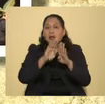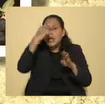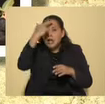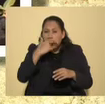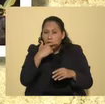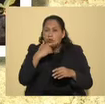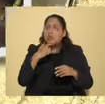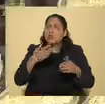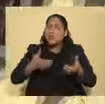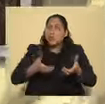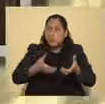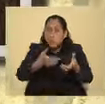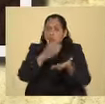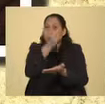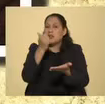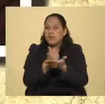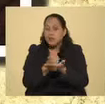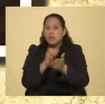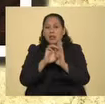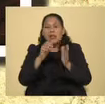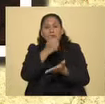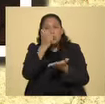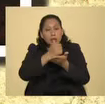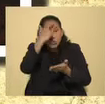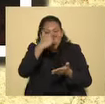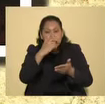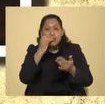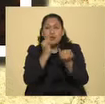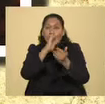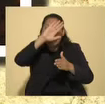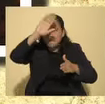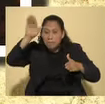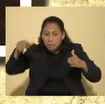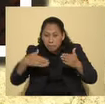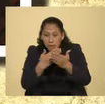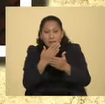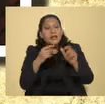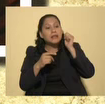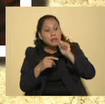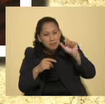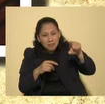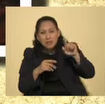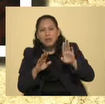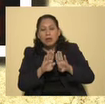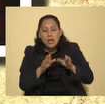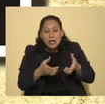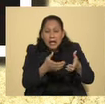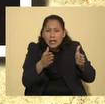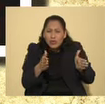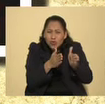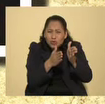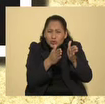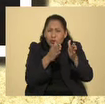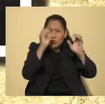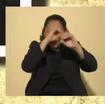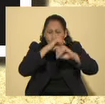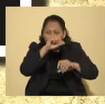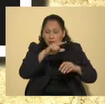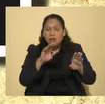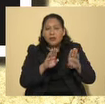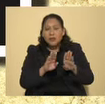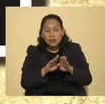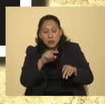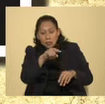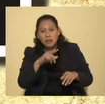de la ciudad. Las ciudades en la noche y en la madrugada siempre tienen estos espacios, callejones subversivos, ¿no? Donde en